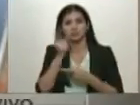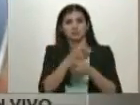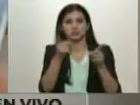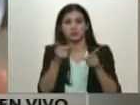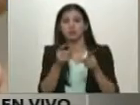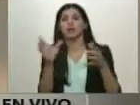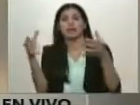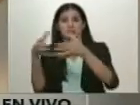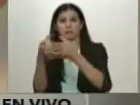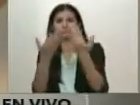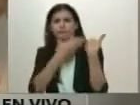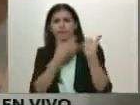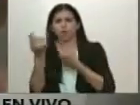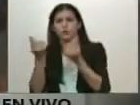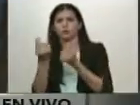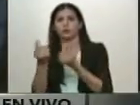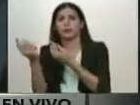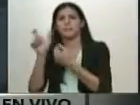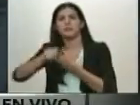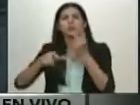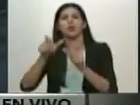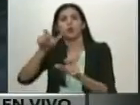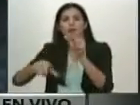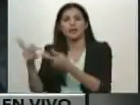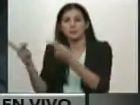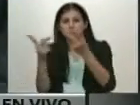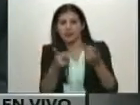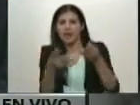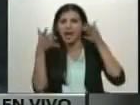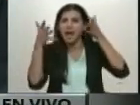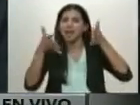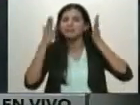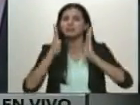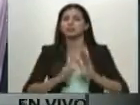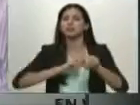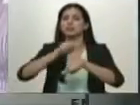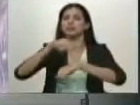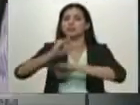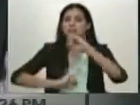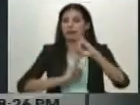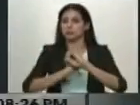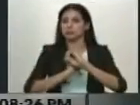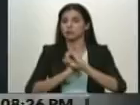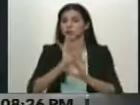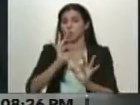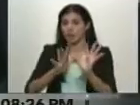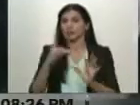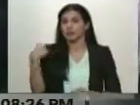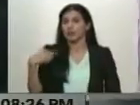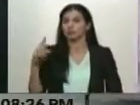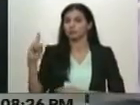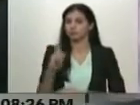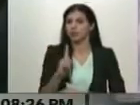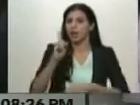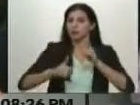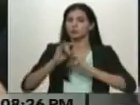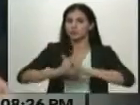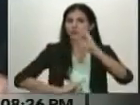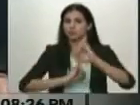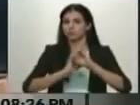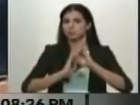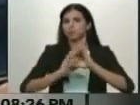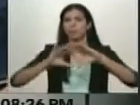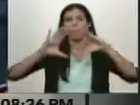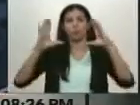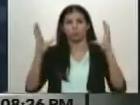equipo económico, a los invitados, a los asesores nacionales e internacionales que afortunadamente tenemos, de todos los rincones